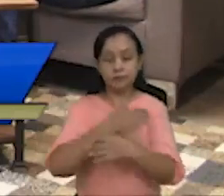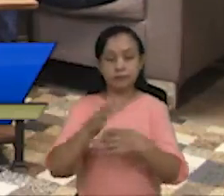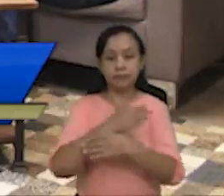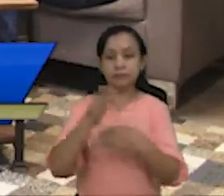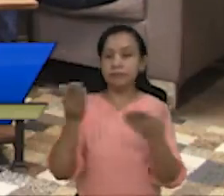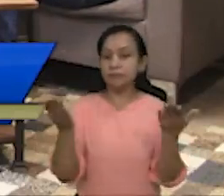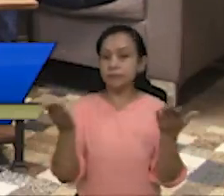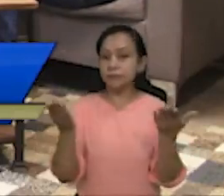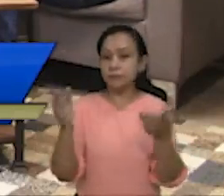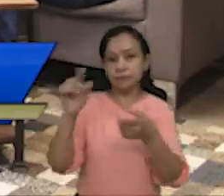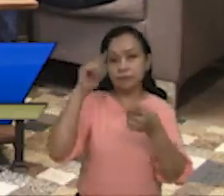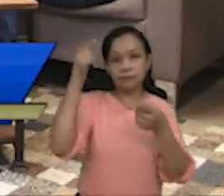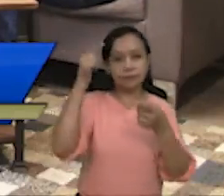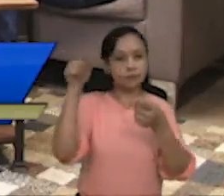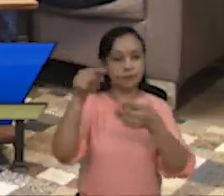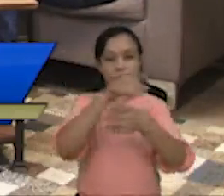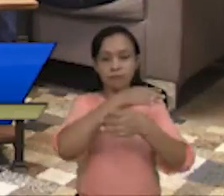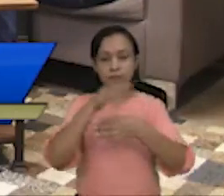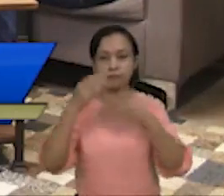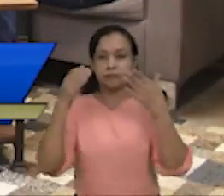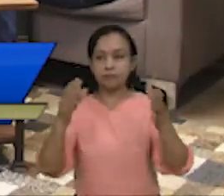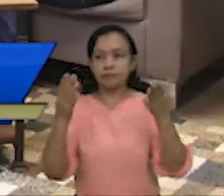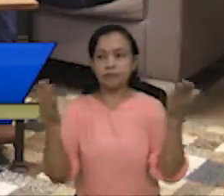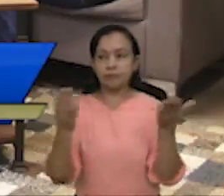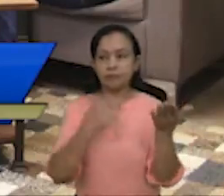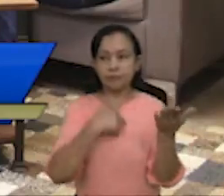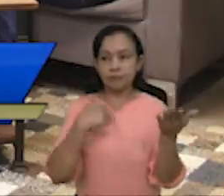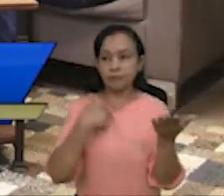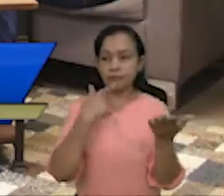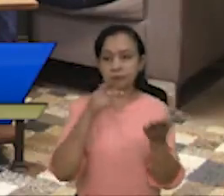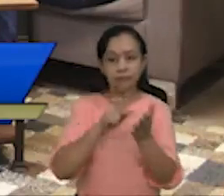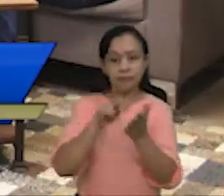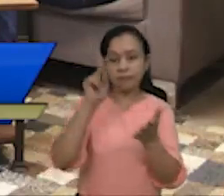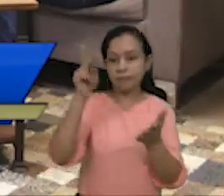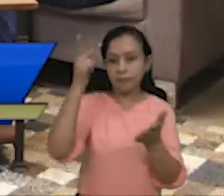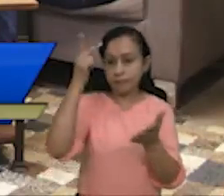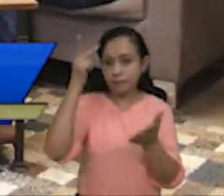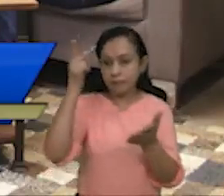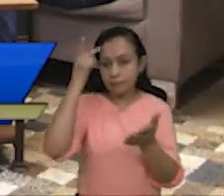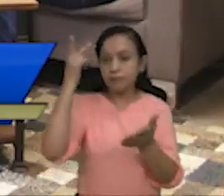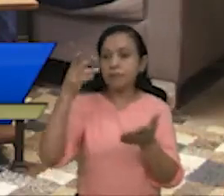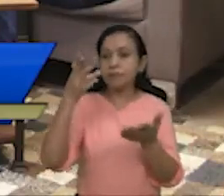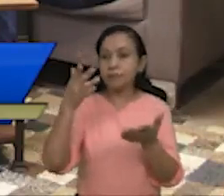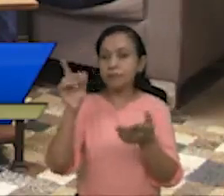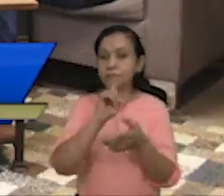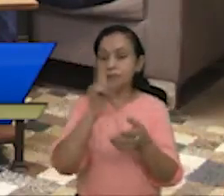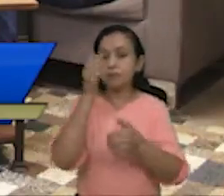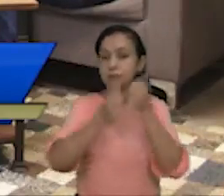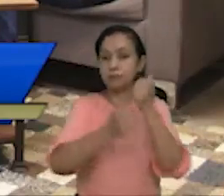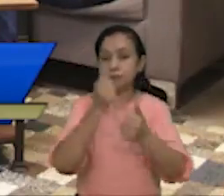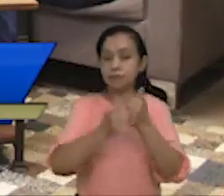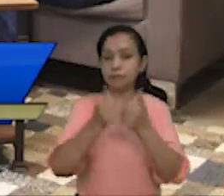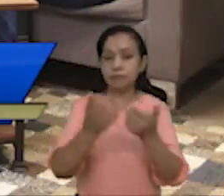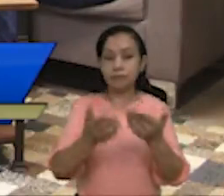del Estado, o cuestionés X cosa, ¿verdad? O que cuestionés al partido de poder. No, el problema no es ese. El problema son